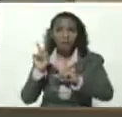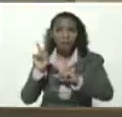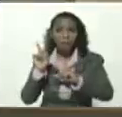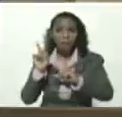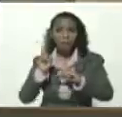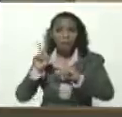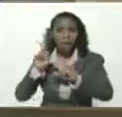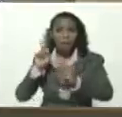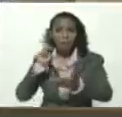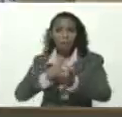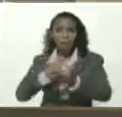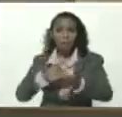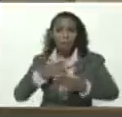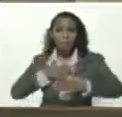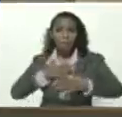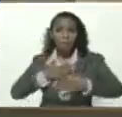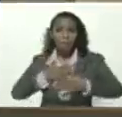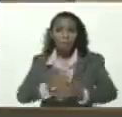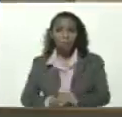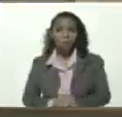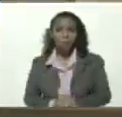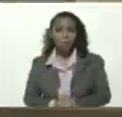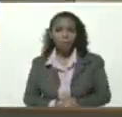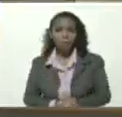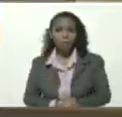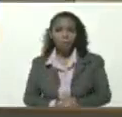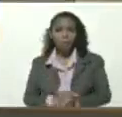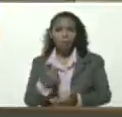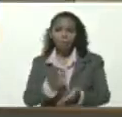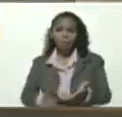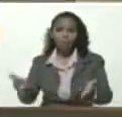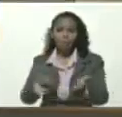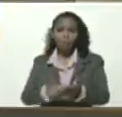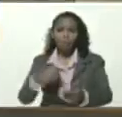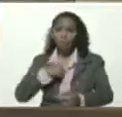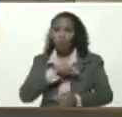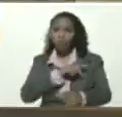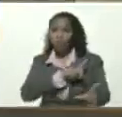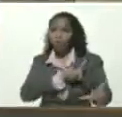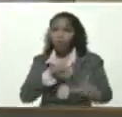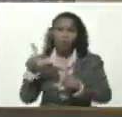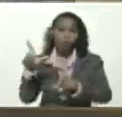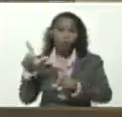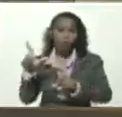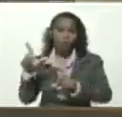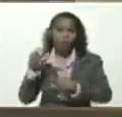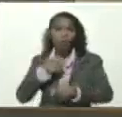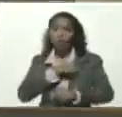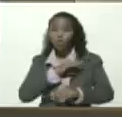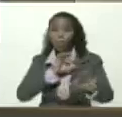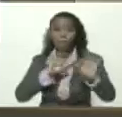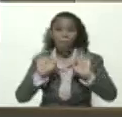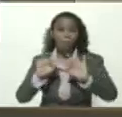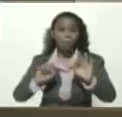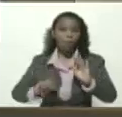esta intervención mía, bueno, reafirmando que estamos listos. Hemos preparado